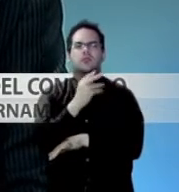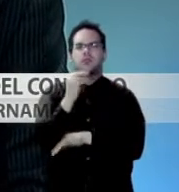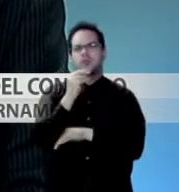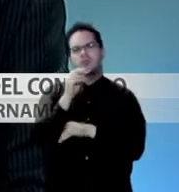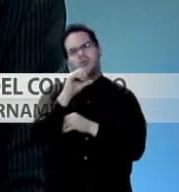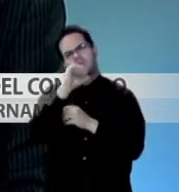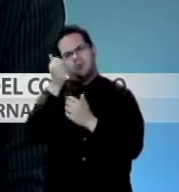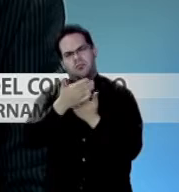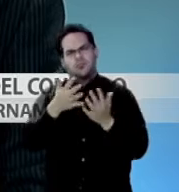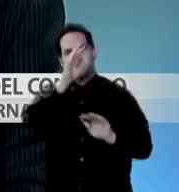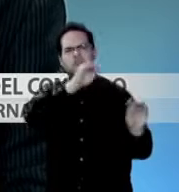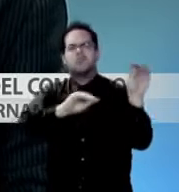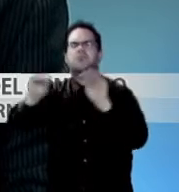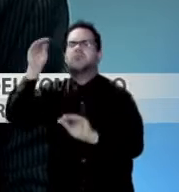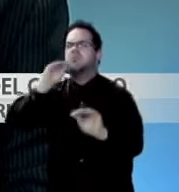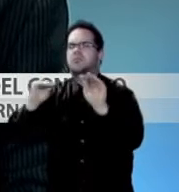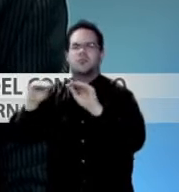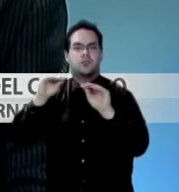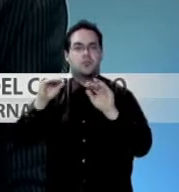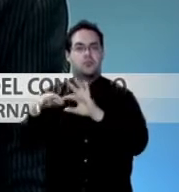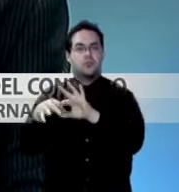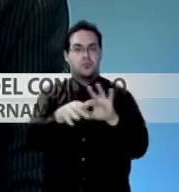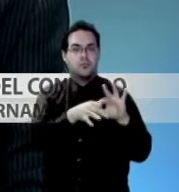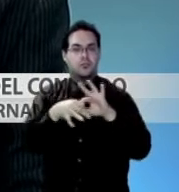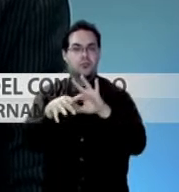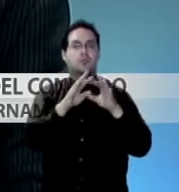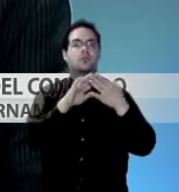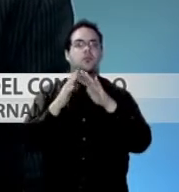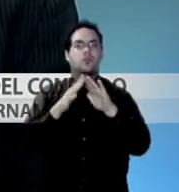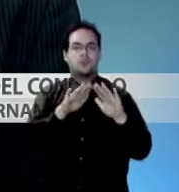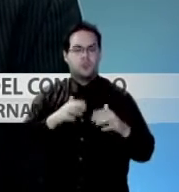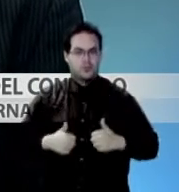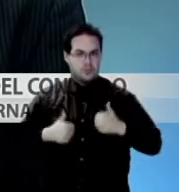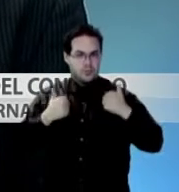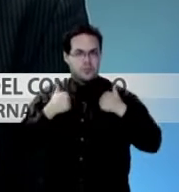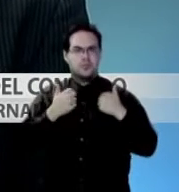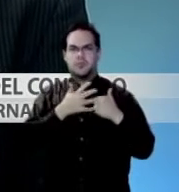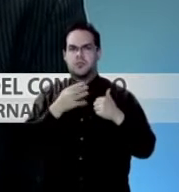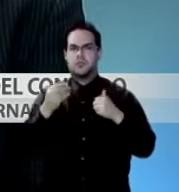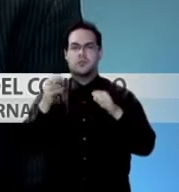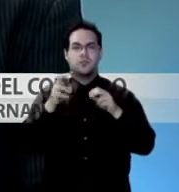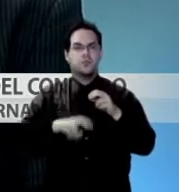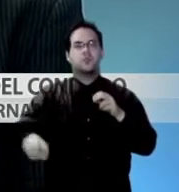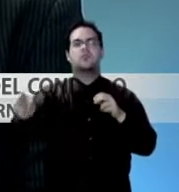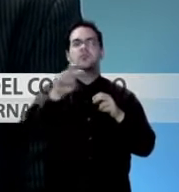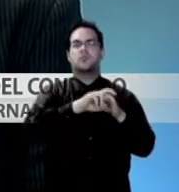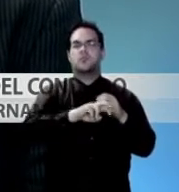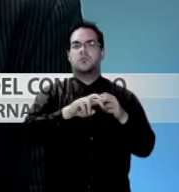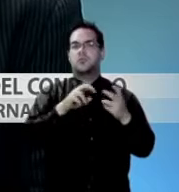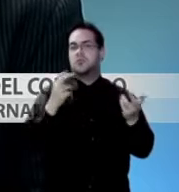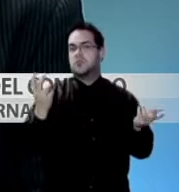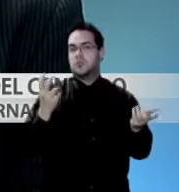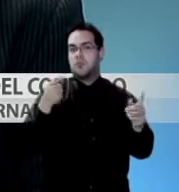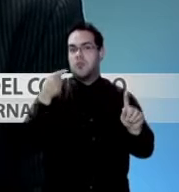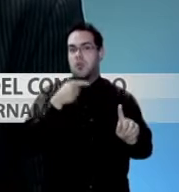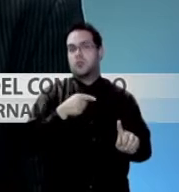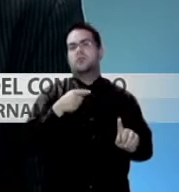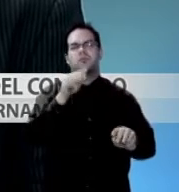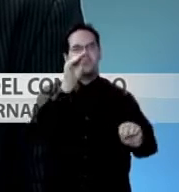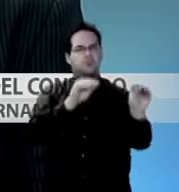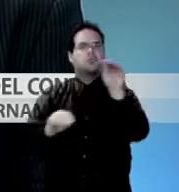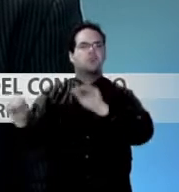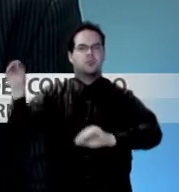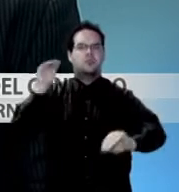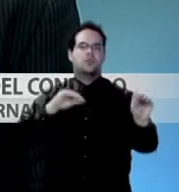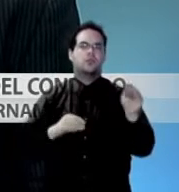que pretende crear alianza entre la comunidad, los comerciantes y el municipio con el fin de realzar el atractivo del condado. Esta